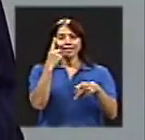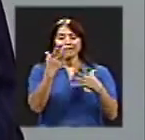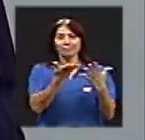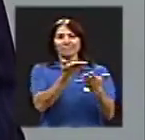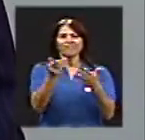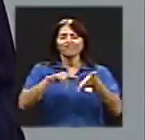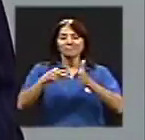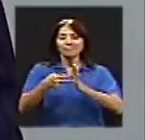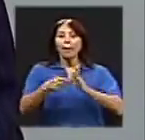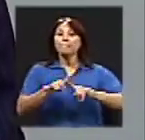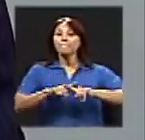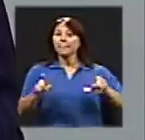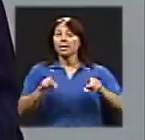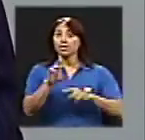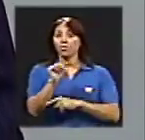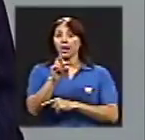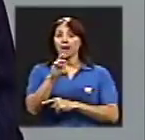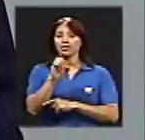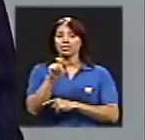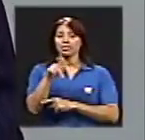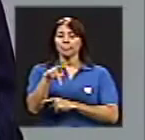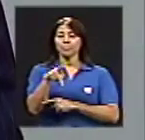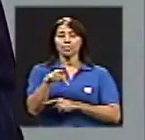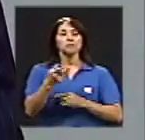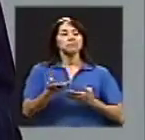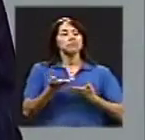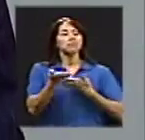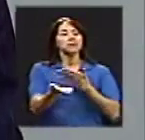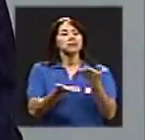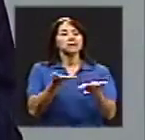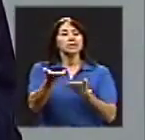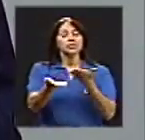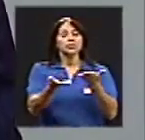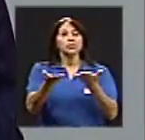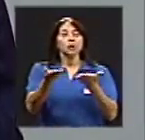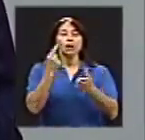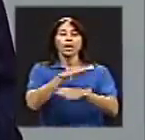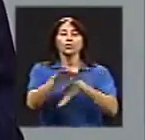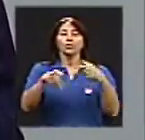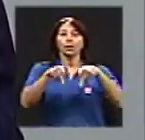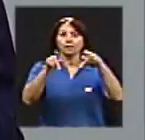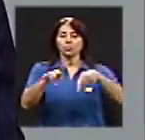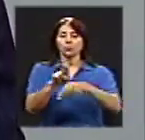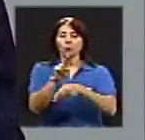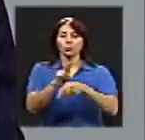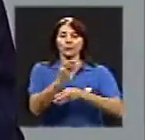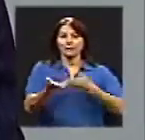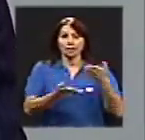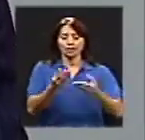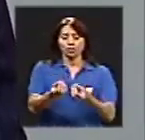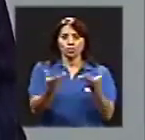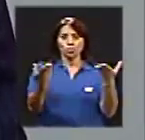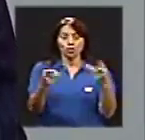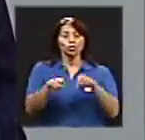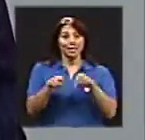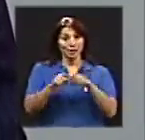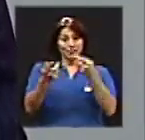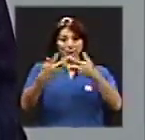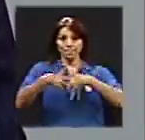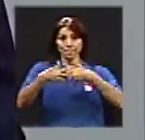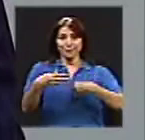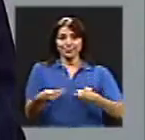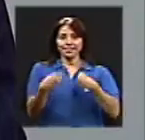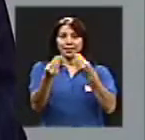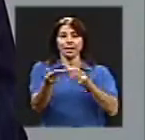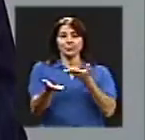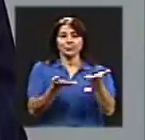a todos los usuarios de los servicios públicos y también a los operadores de los servicios públicos. A nosotros nos